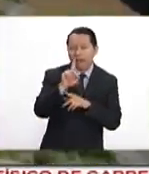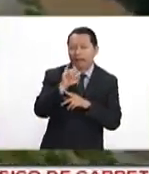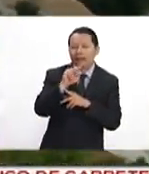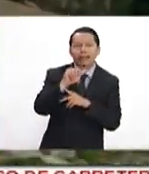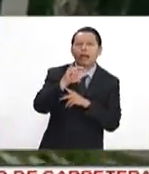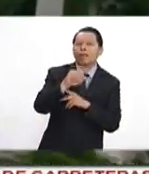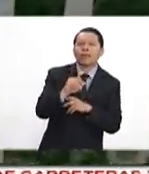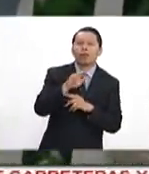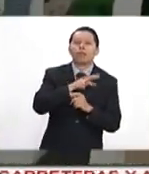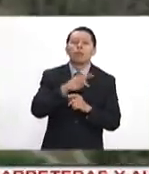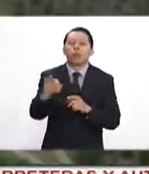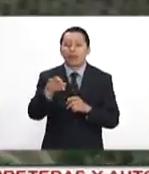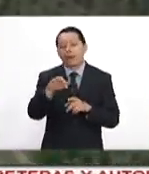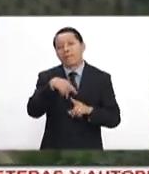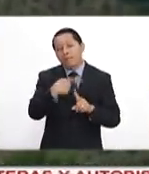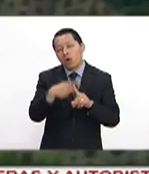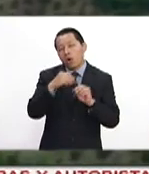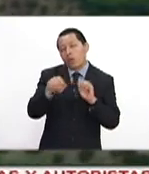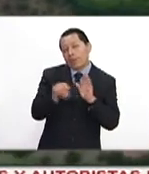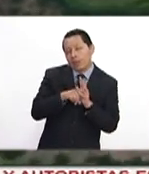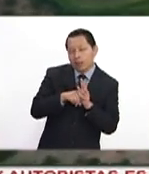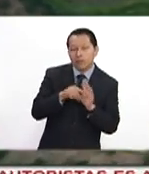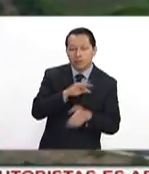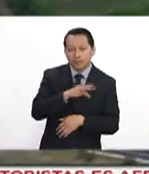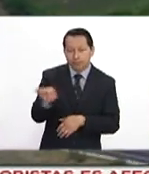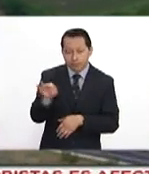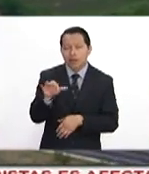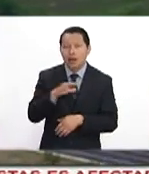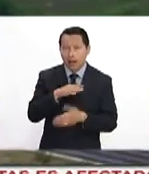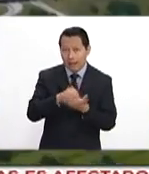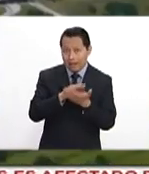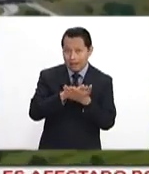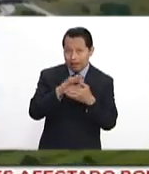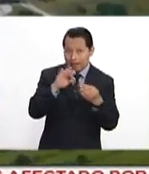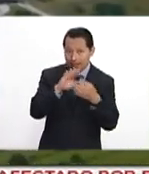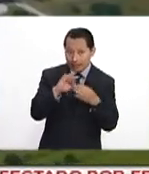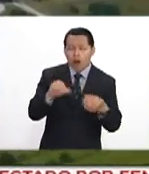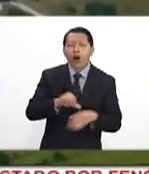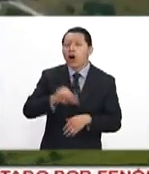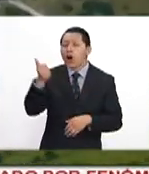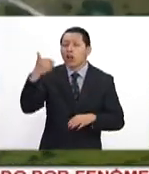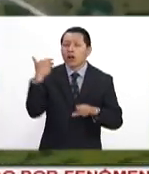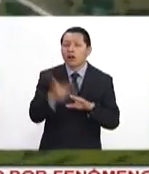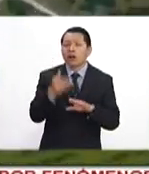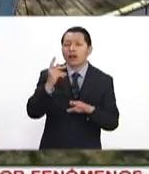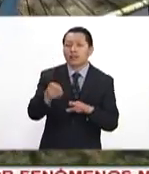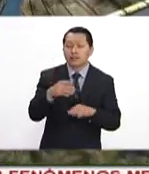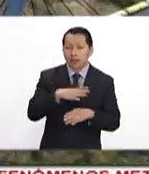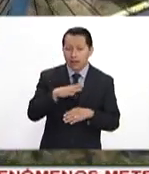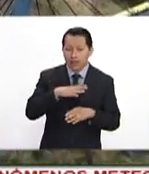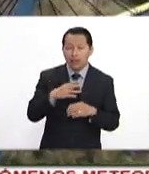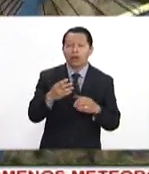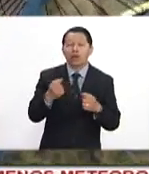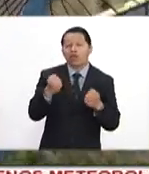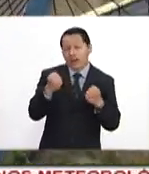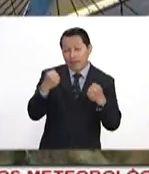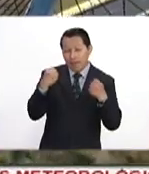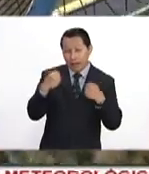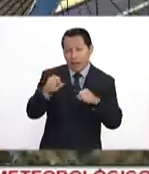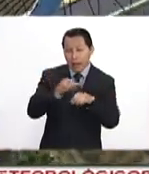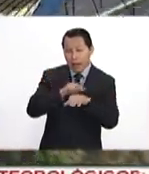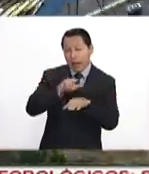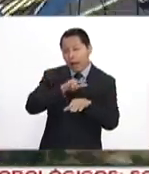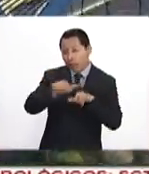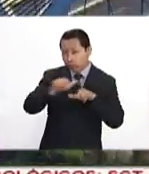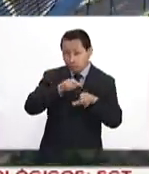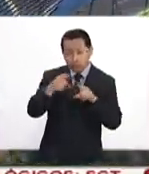puede variar positiva o negativamente. El reporte menciona que otros factores que afectan son el volumen del tránsito, la falta de mantenimiento,